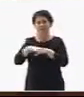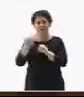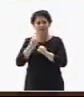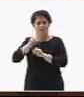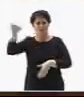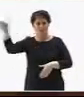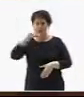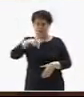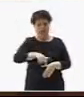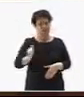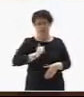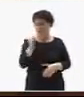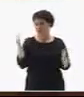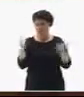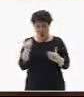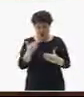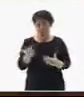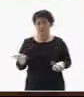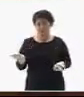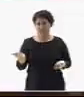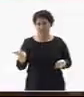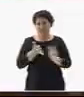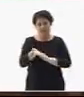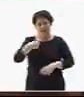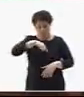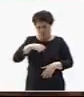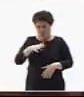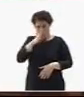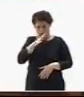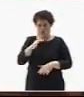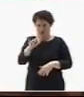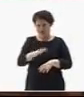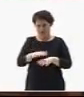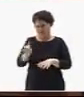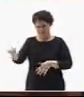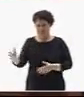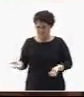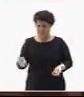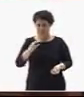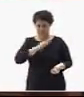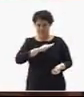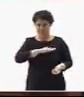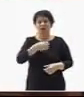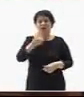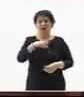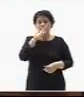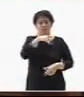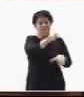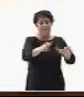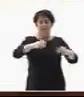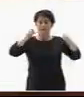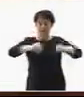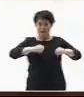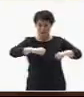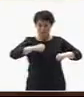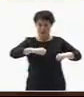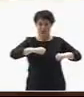oportunidades de trabajo en su tierra. La queremos desalojar por aquellos mayores que se tienen que echar